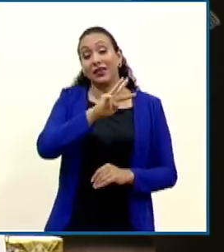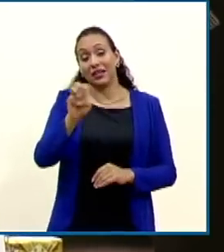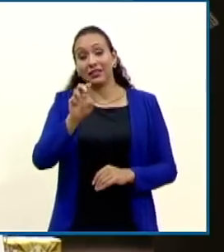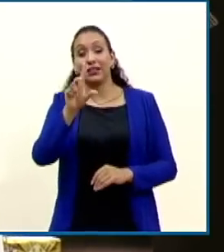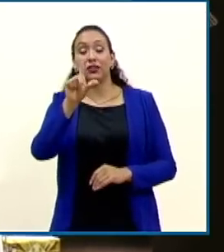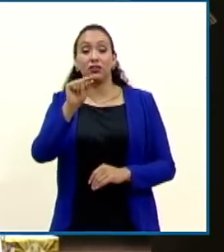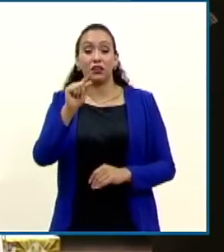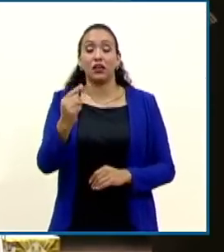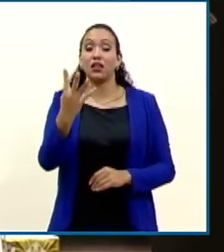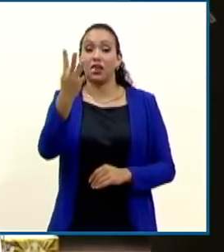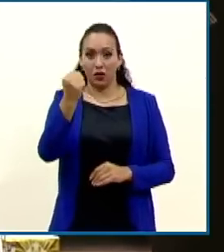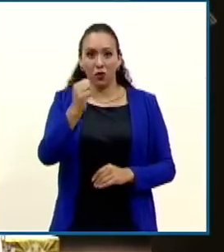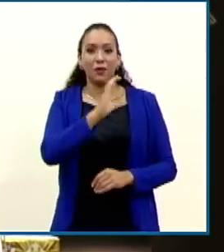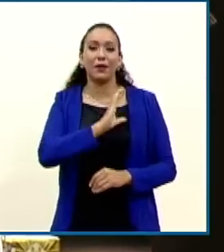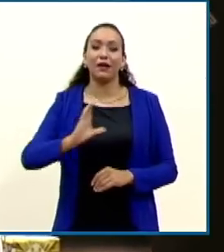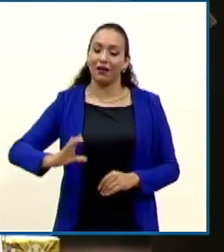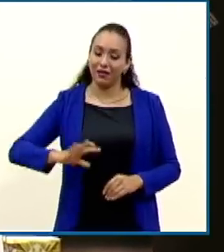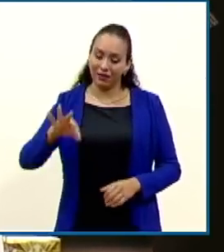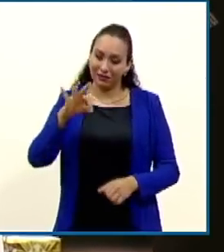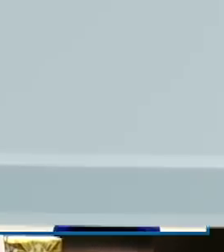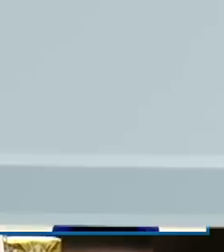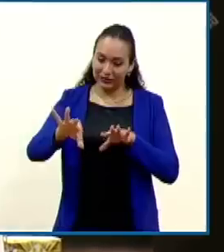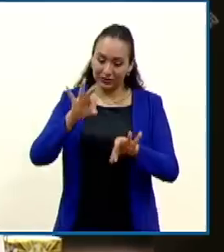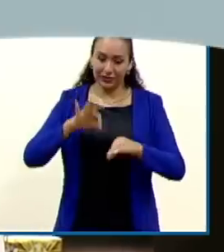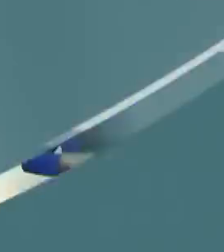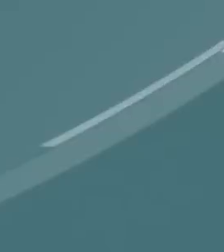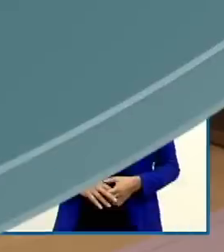5.379 candidatos.